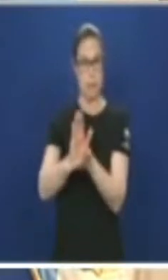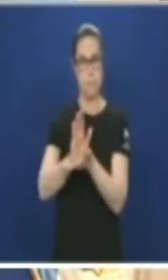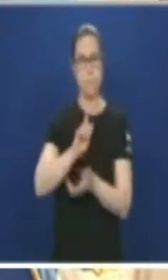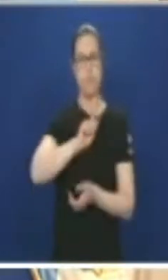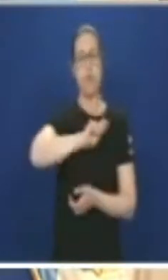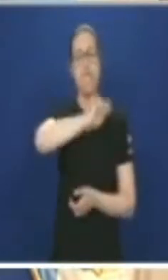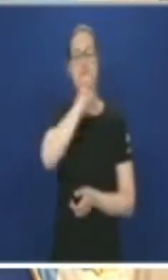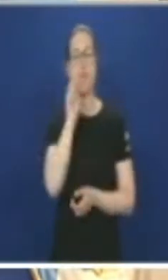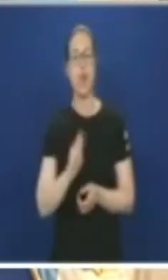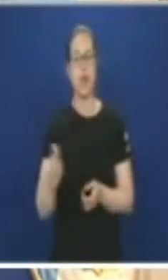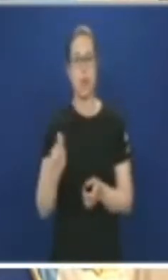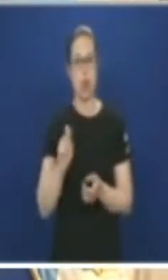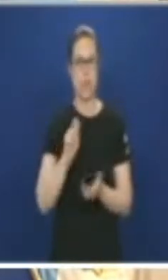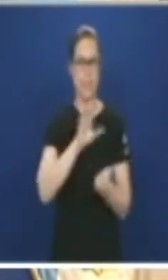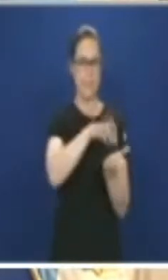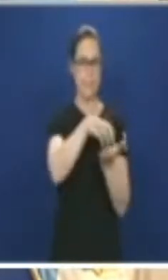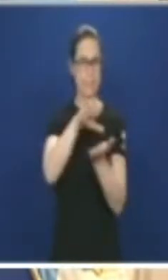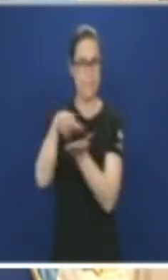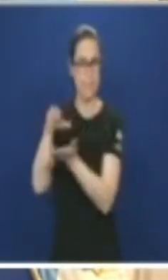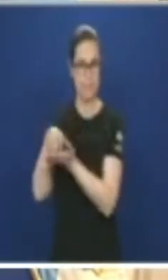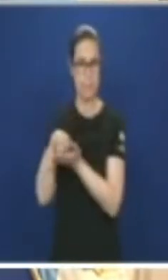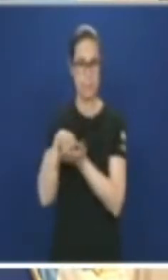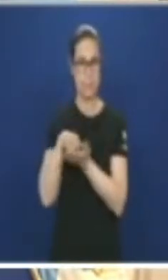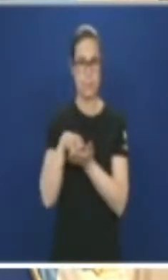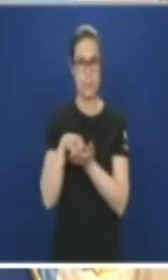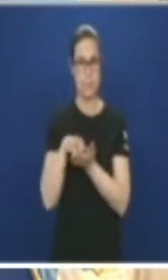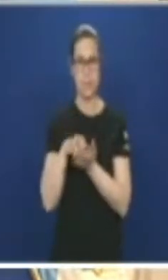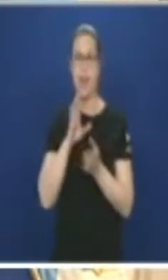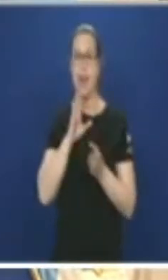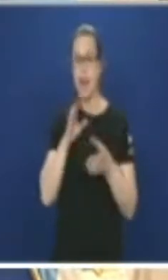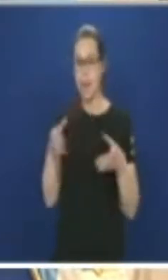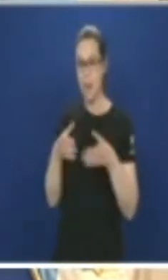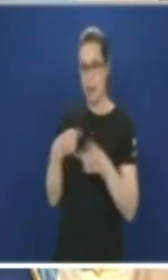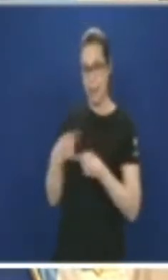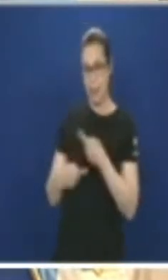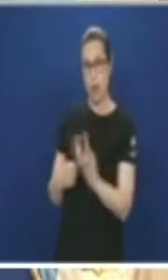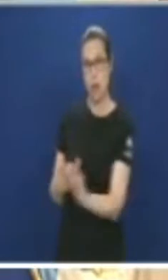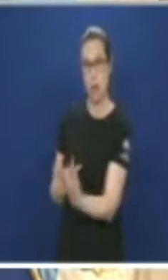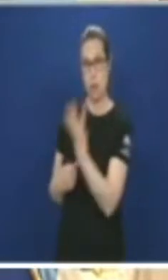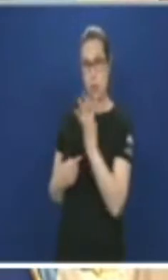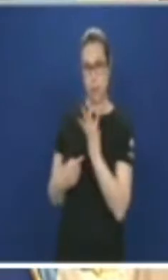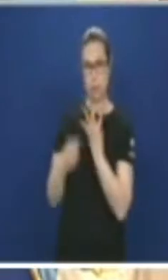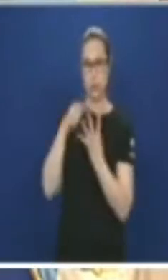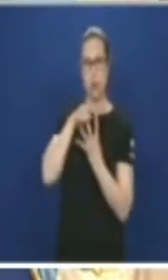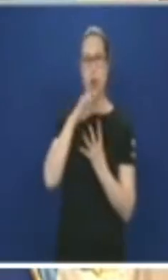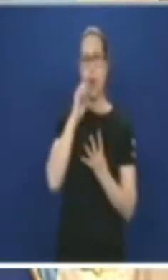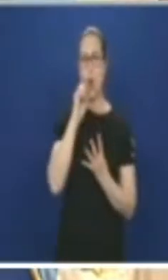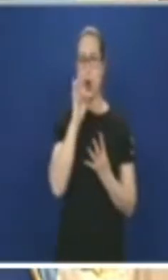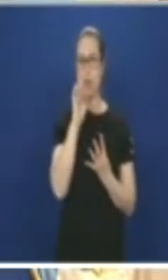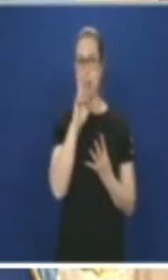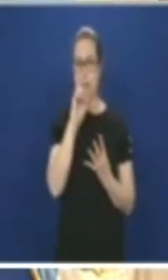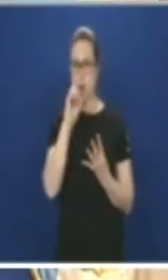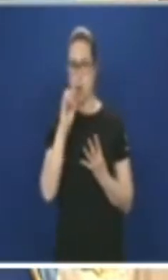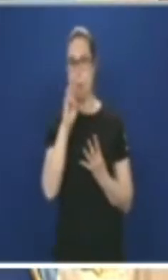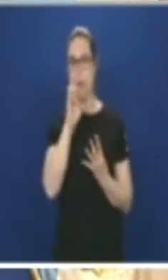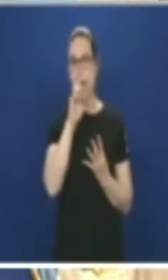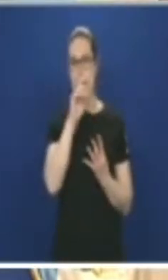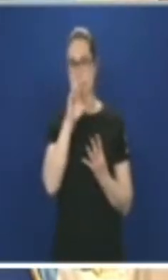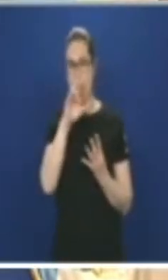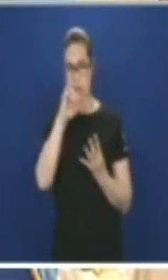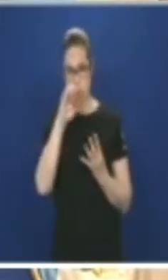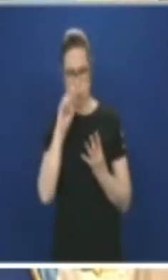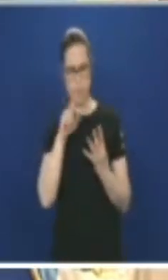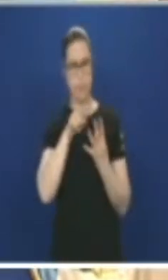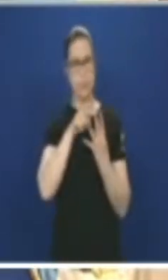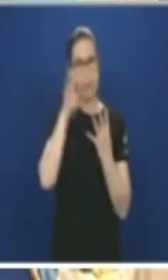que perpetúan a memoria de 4 dos fundadores de Nós, Otero Pedrallo, Castelao, Losada Diéguez